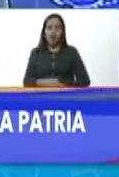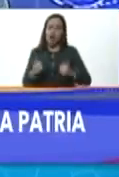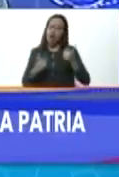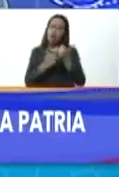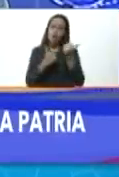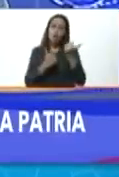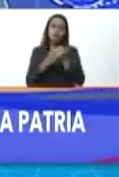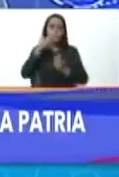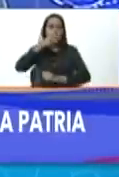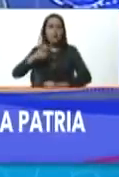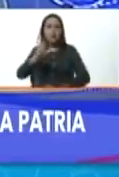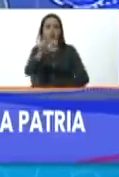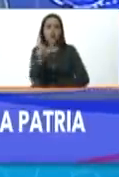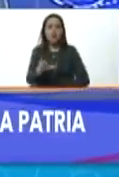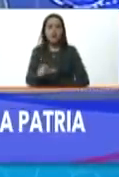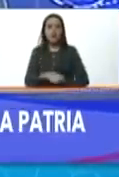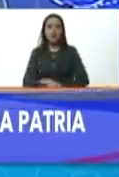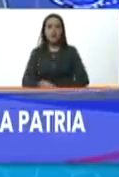italiano.